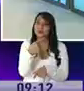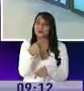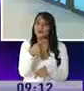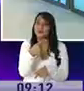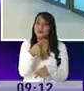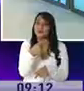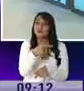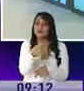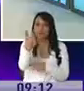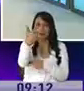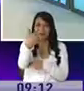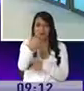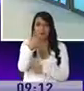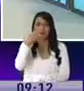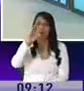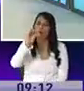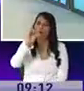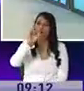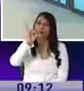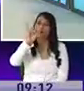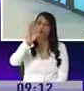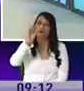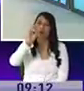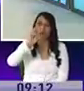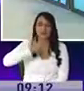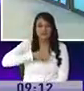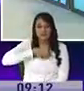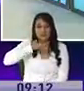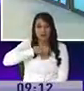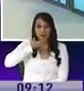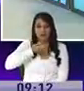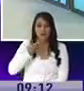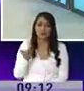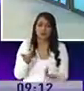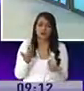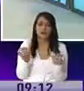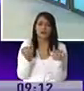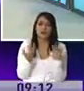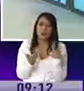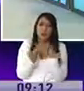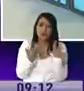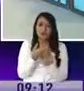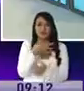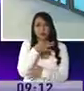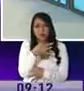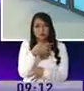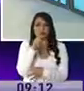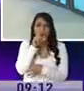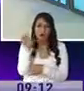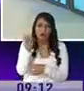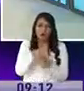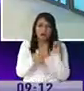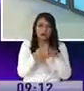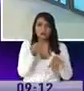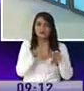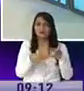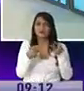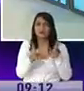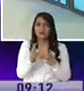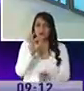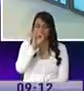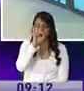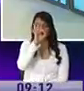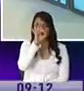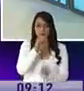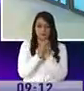está en cámaras el borí borí que es un caldito que tiene verduras dependiendo si te gusta el pollo le pones pollo y tiene unas bolitas que se